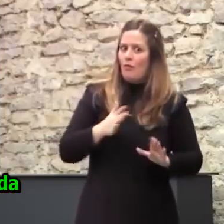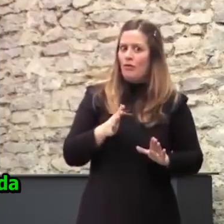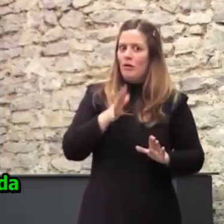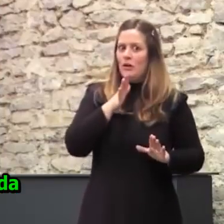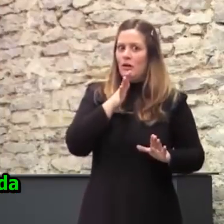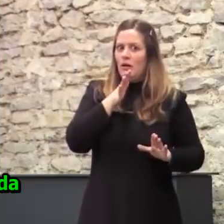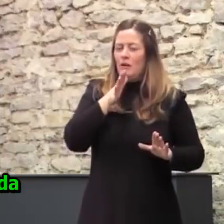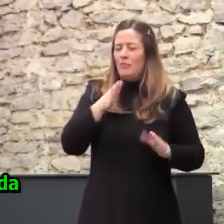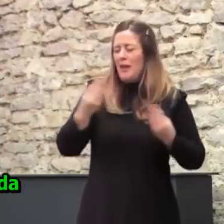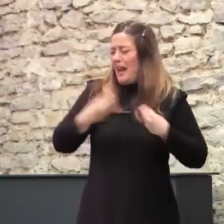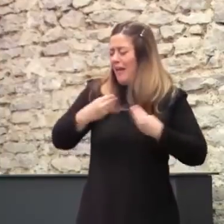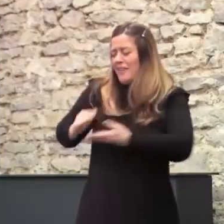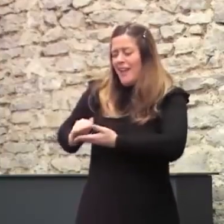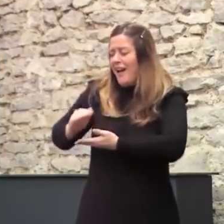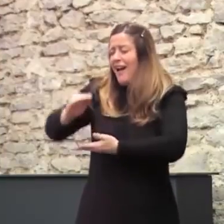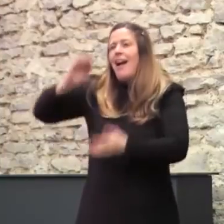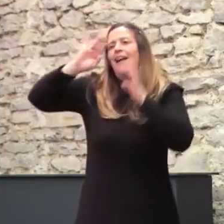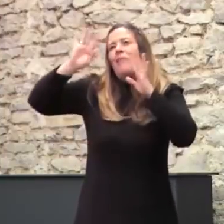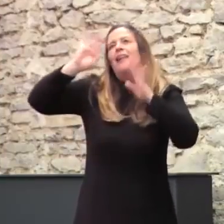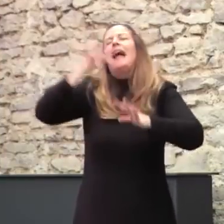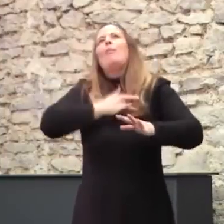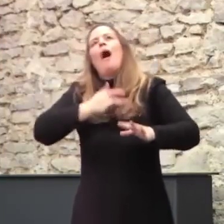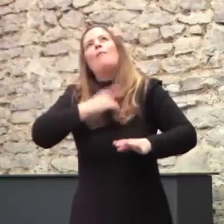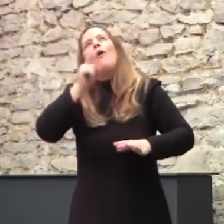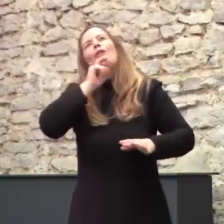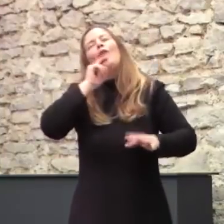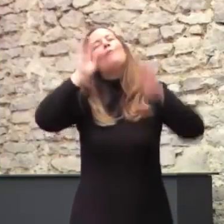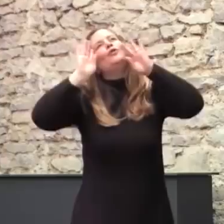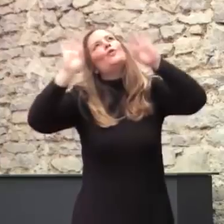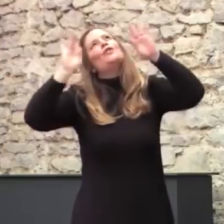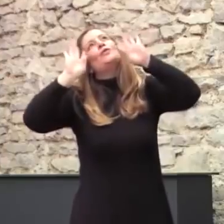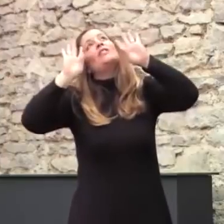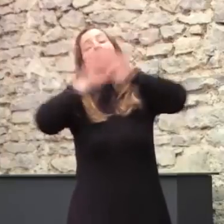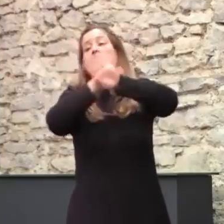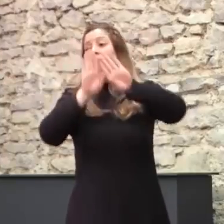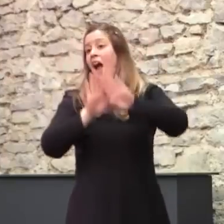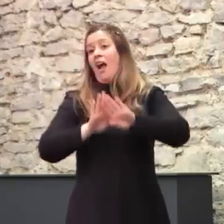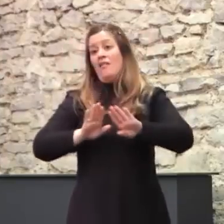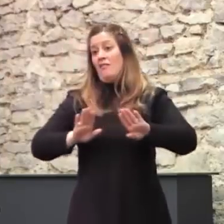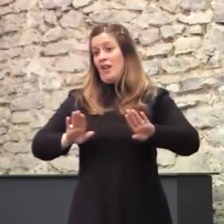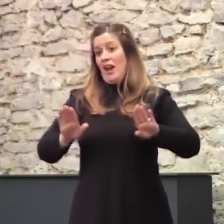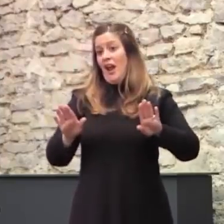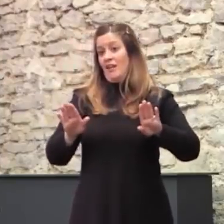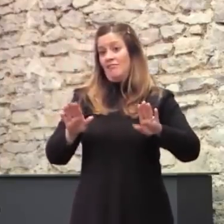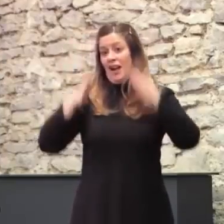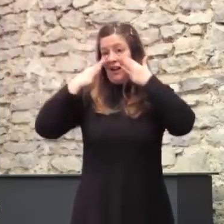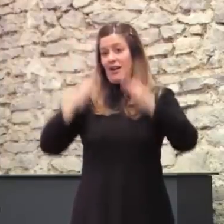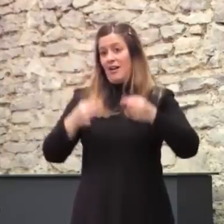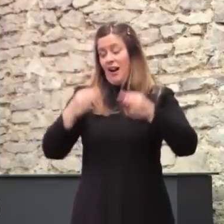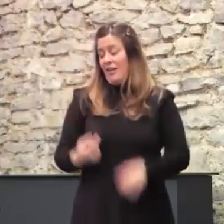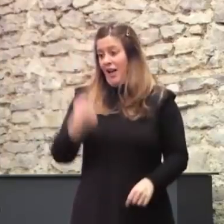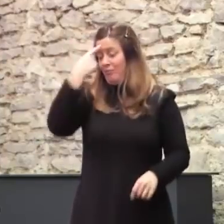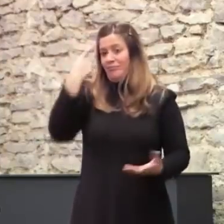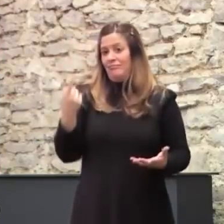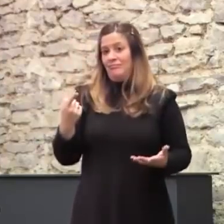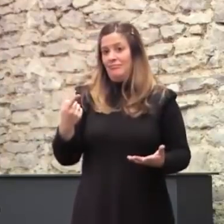vida imaginando, soñando el amor, luego la decepción es constante y continua, ¿no? Por ejemplo, a mí una de las cosas que